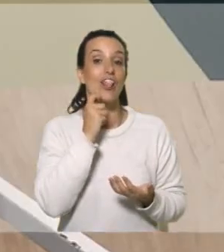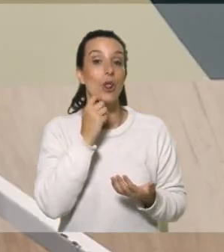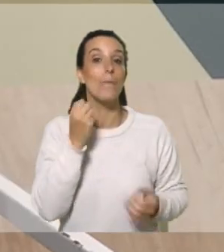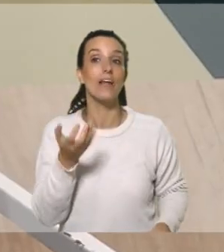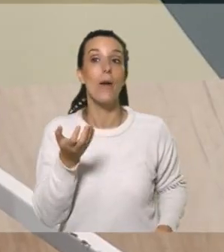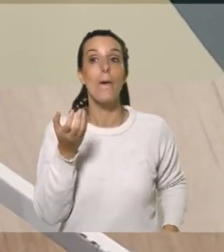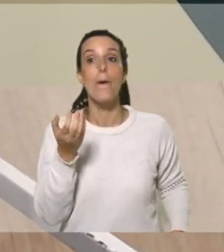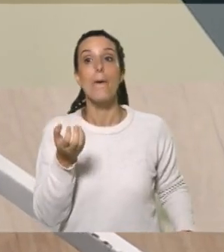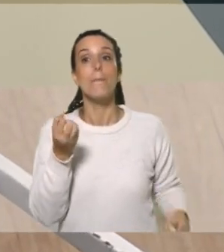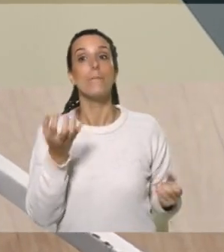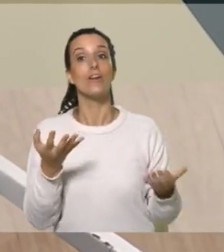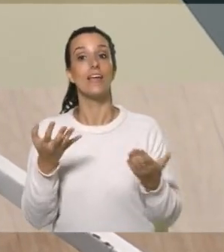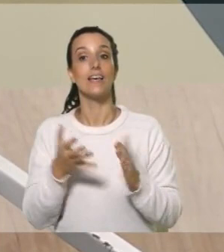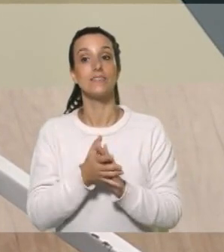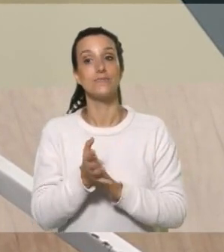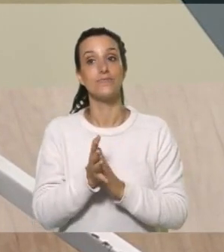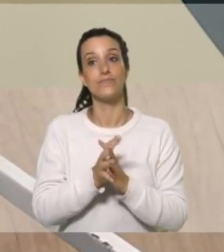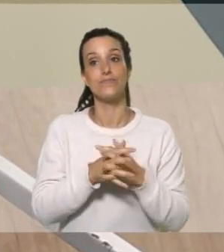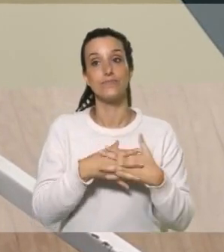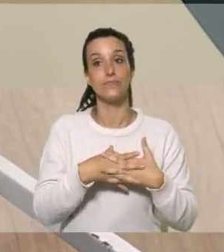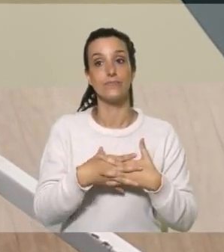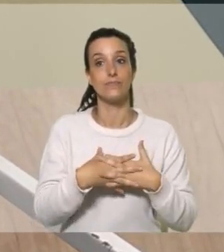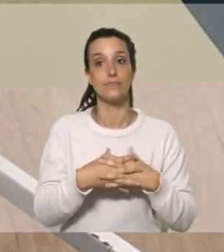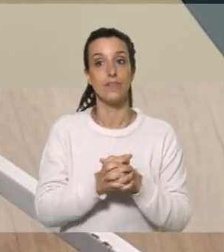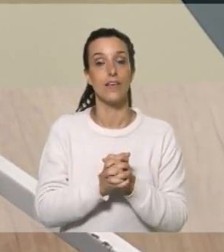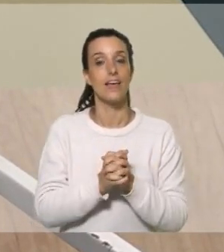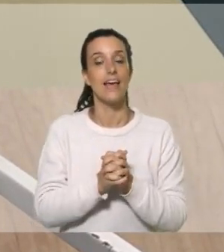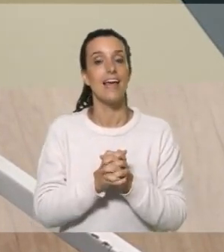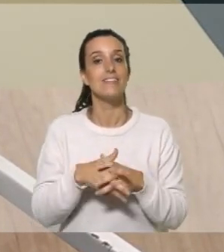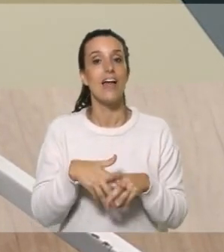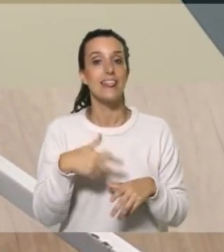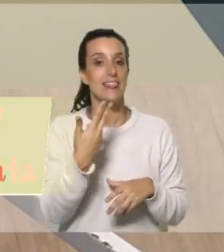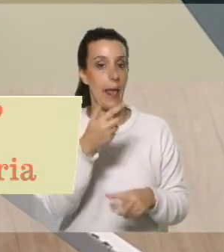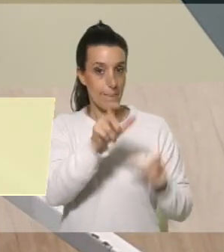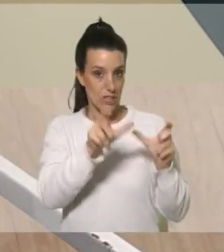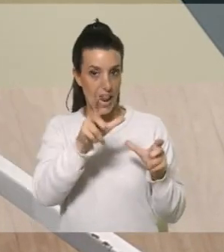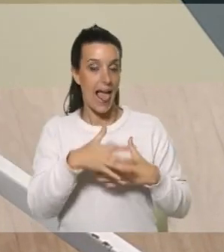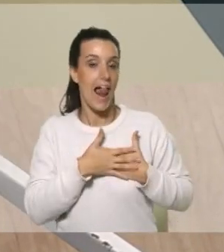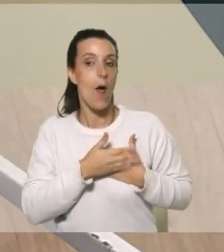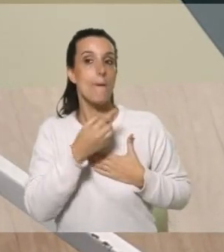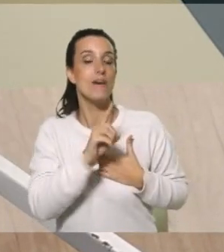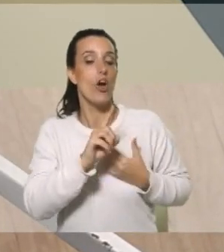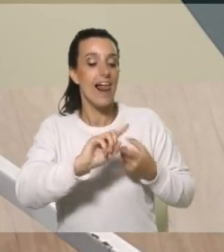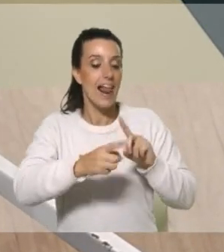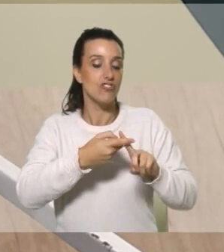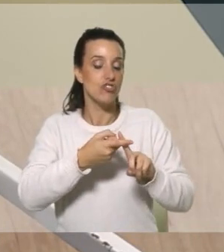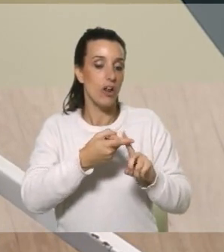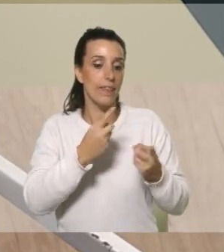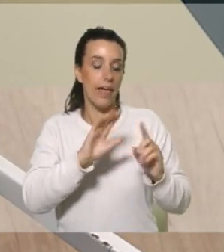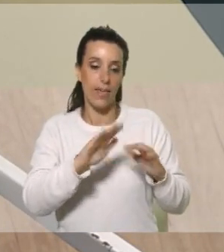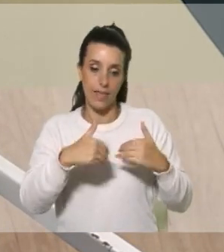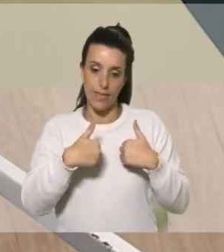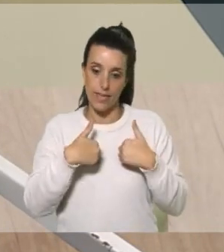y porque es un son esos triángulos que interpelan son esos vínculos son vínculos que